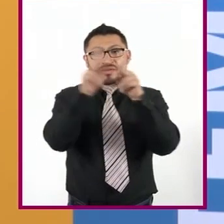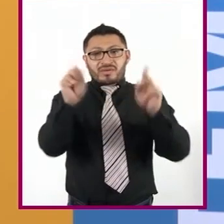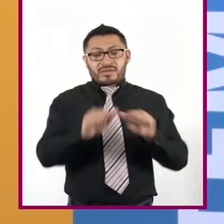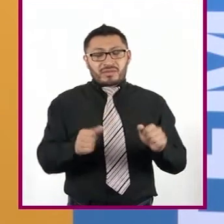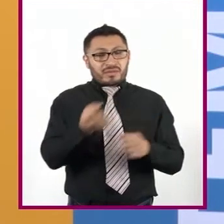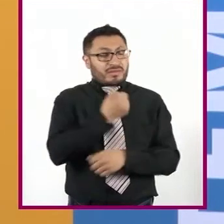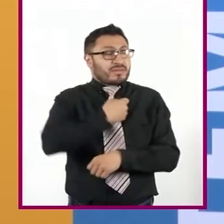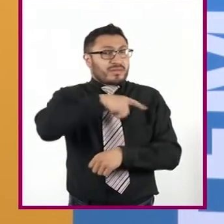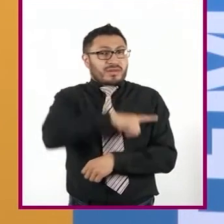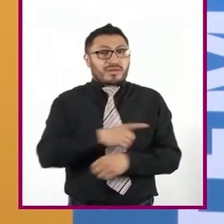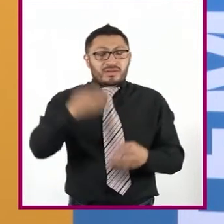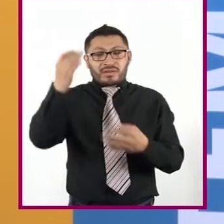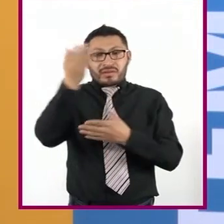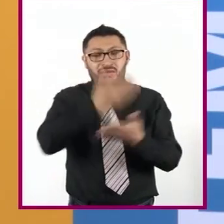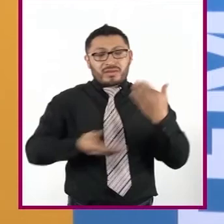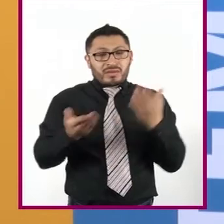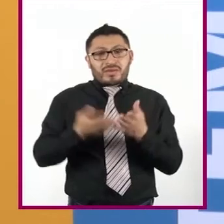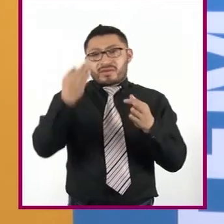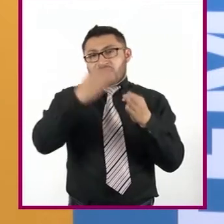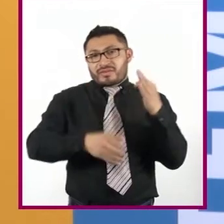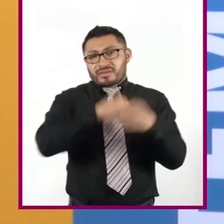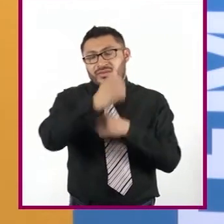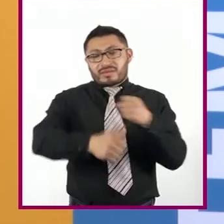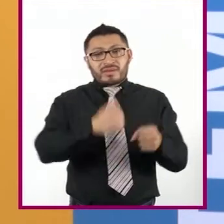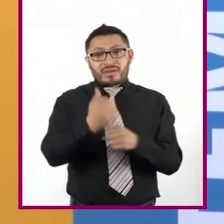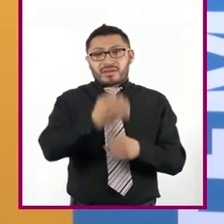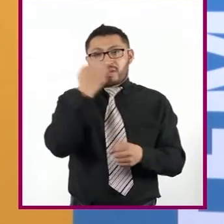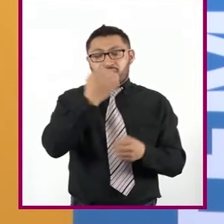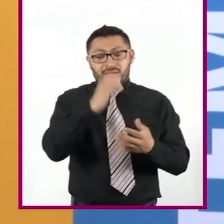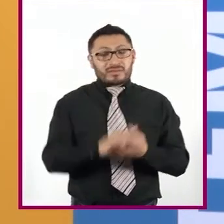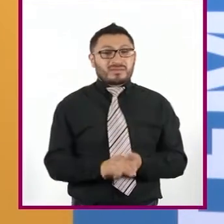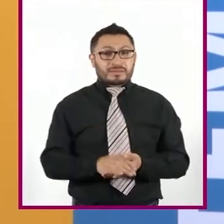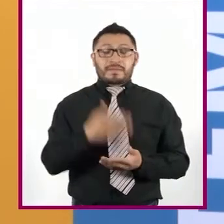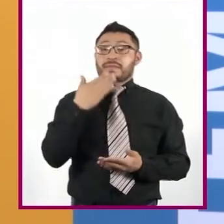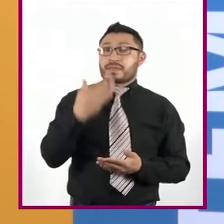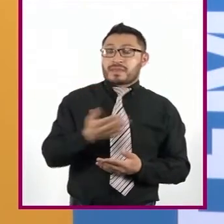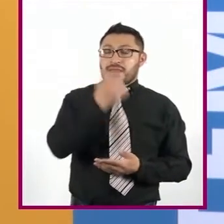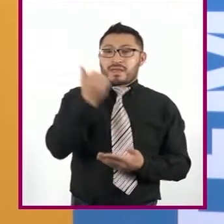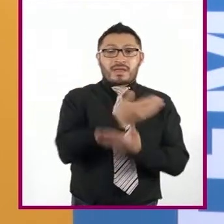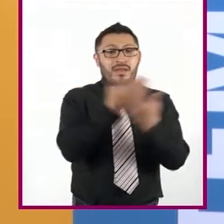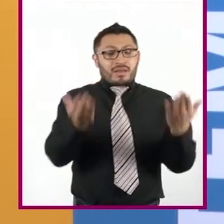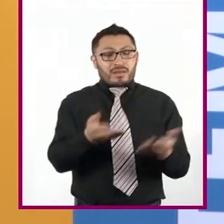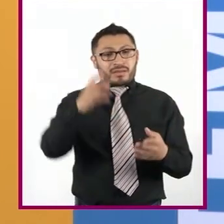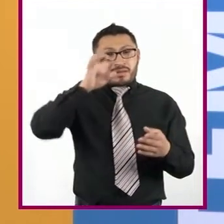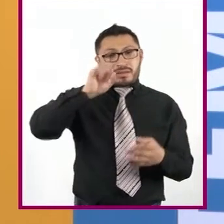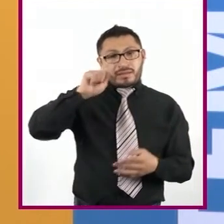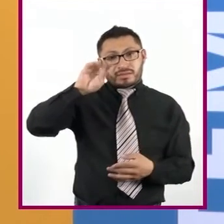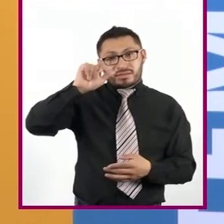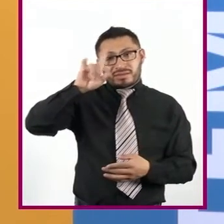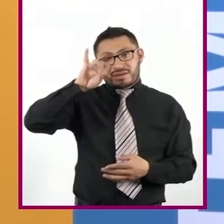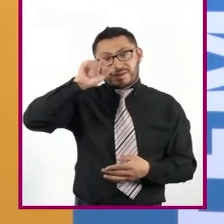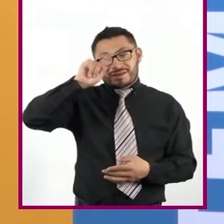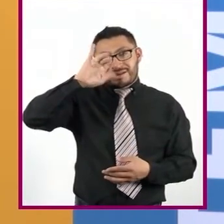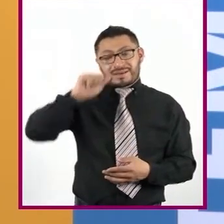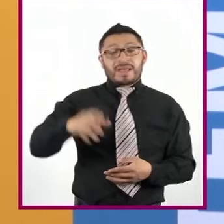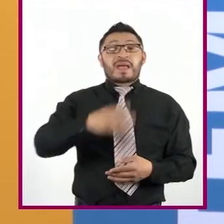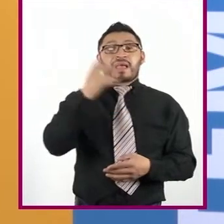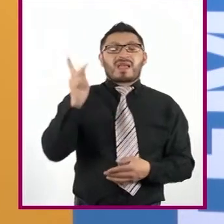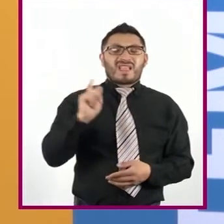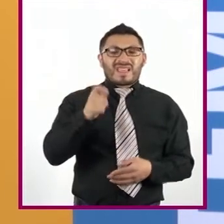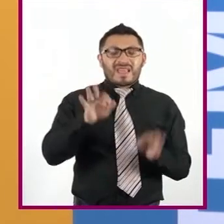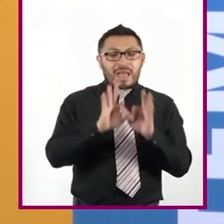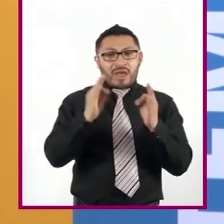Muy bien. Alumnas y alumnos, en la estadística, la encuesta es una técnica empleada en la